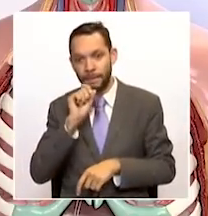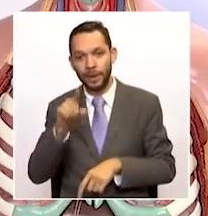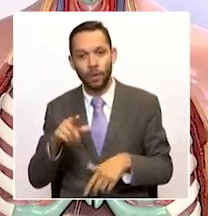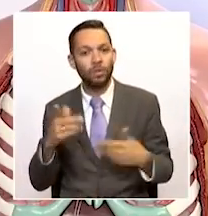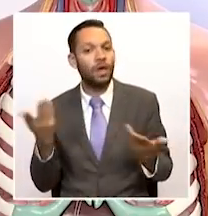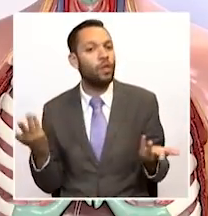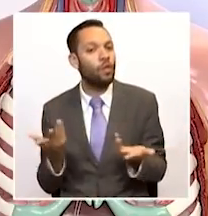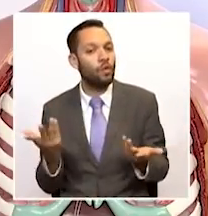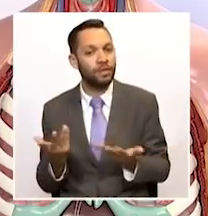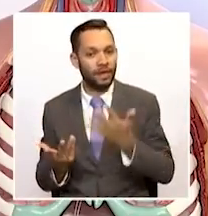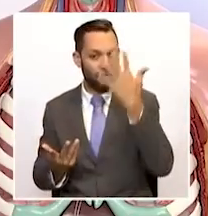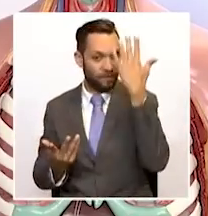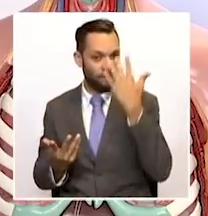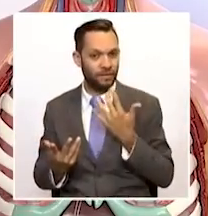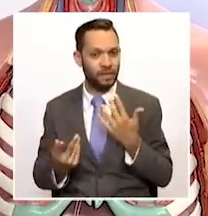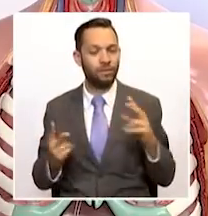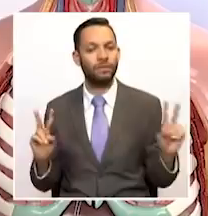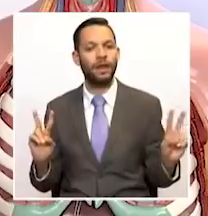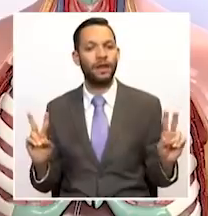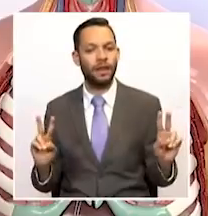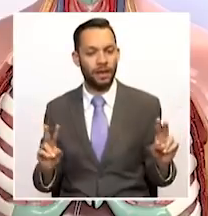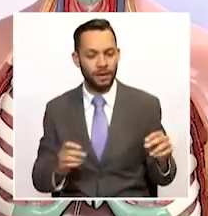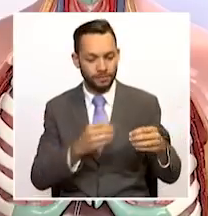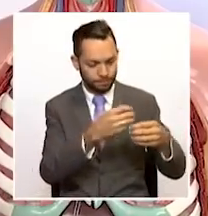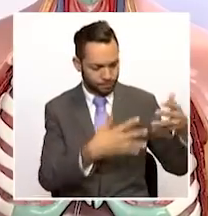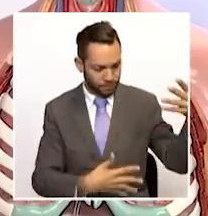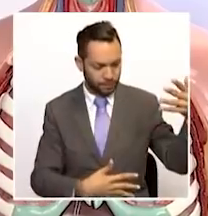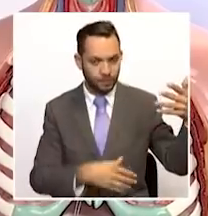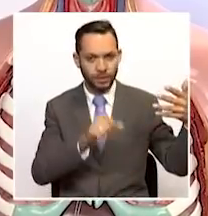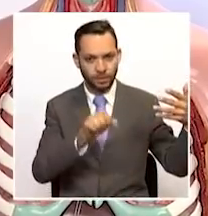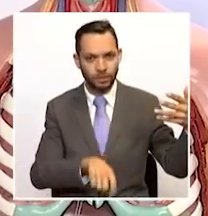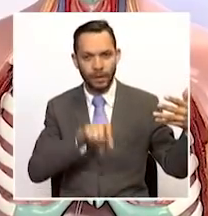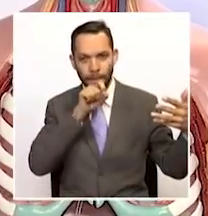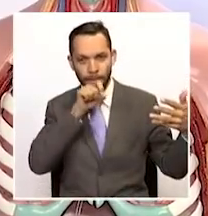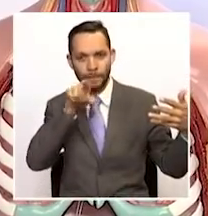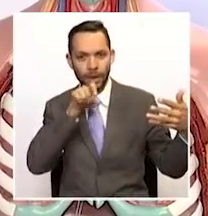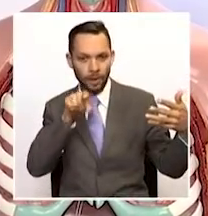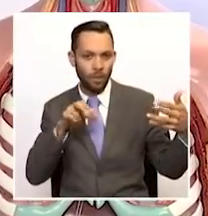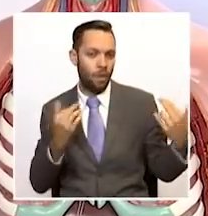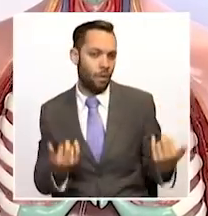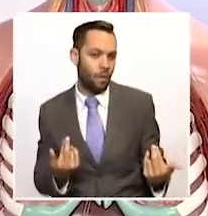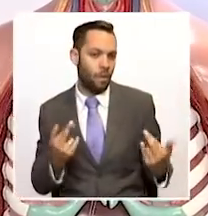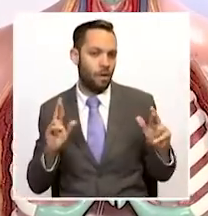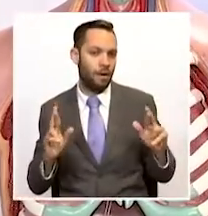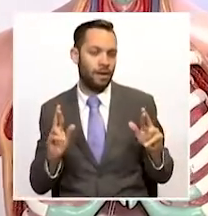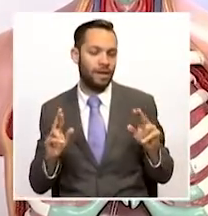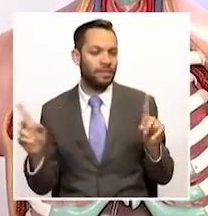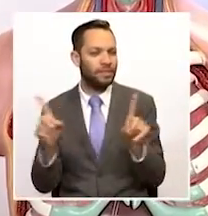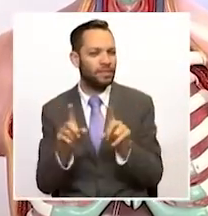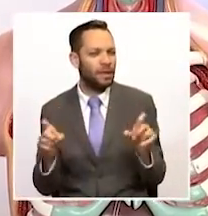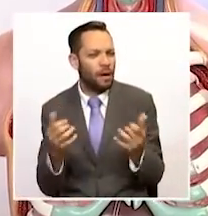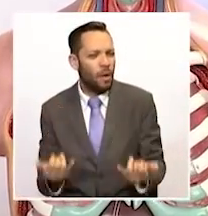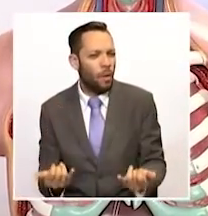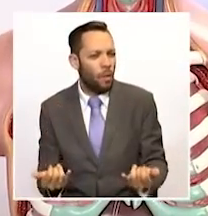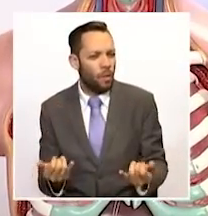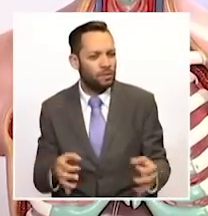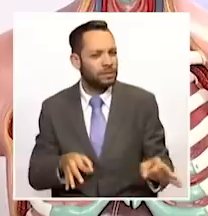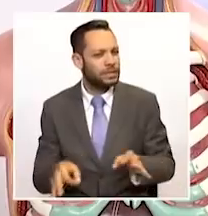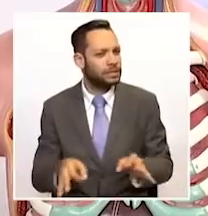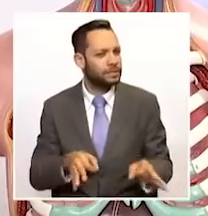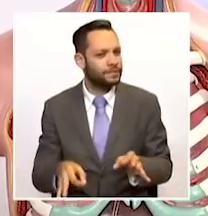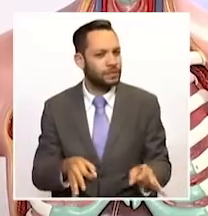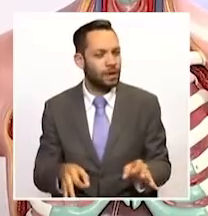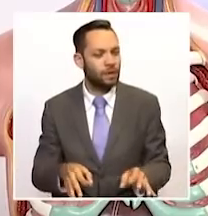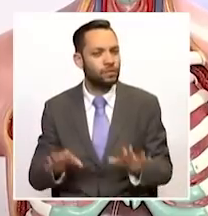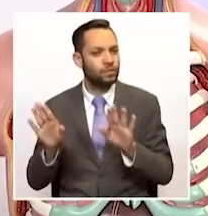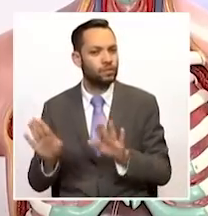para que ustedes nos dejen sus inquietudes ojalá sobre el tema que vamos a tratar hoy vamos a hablar de una